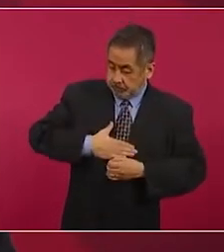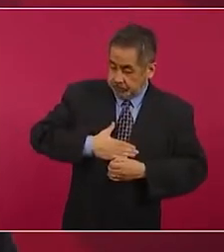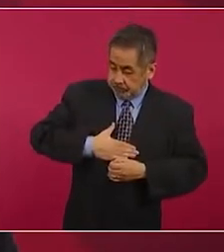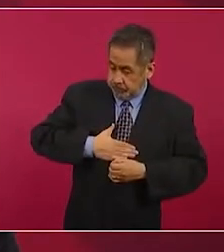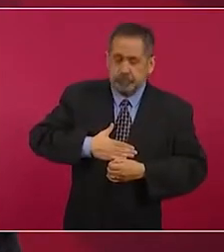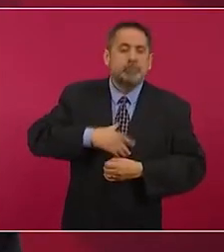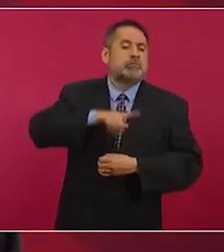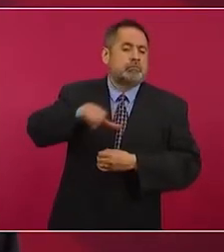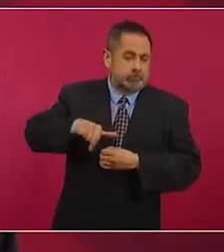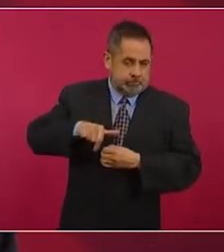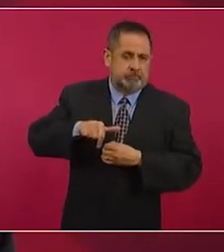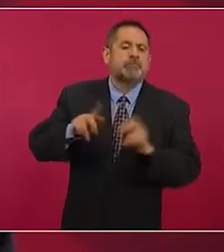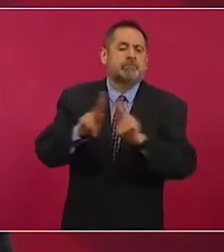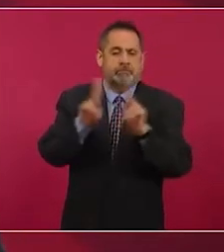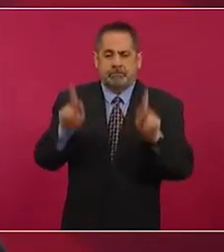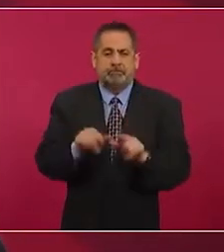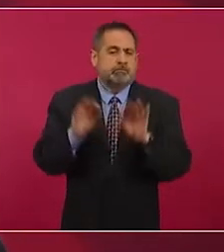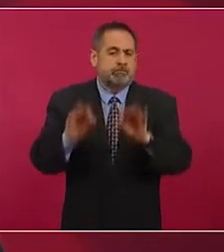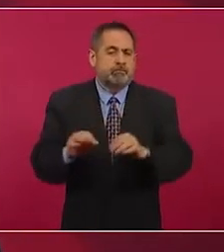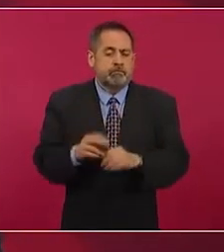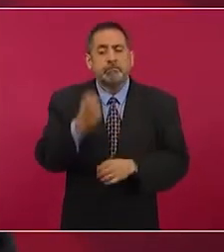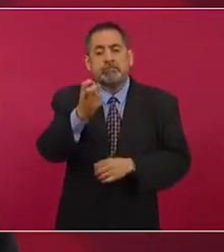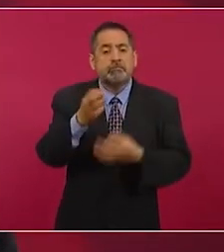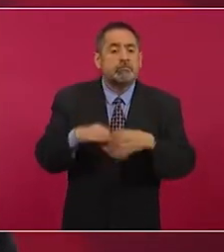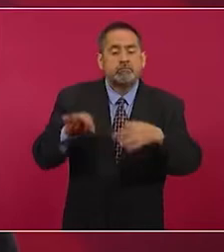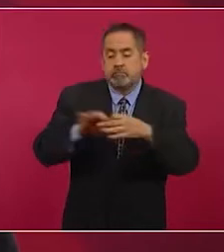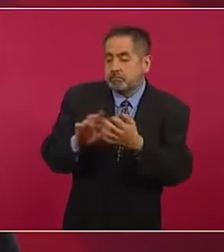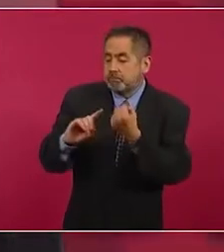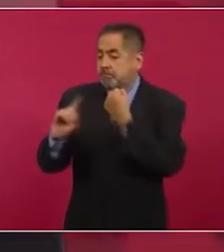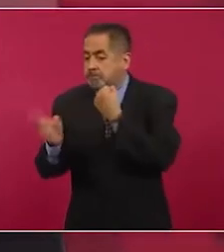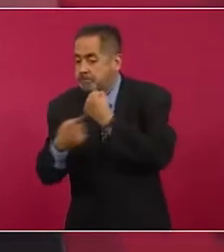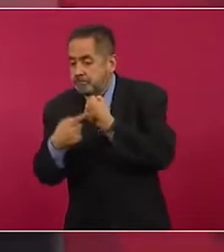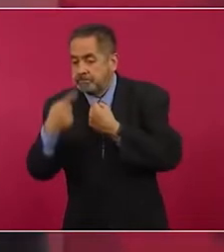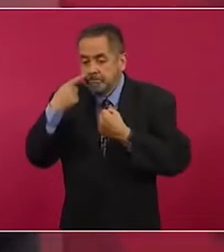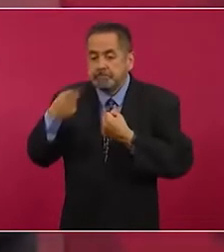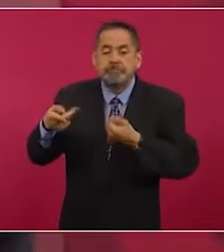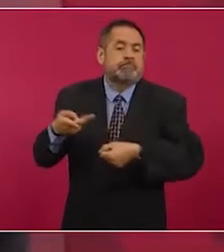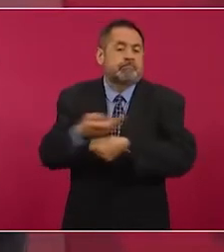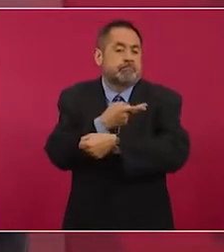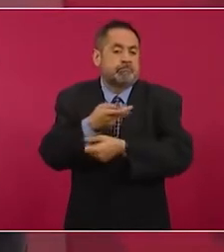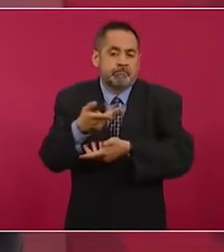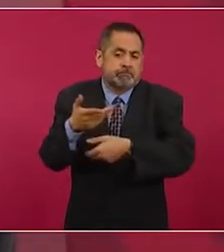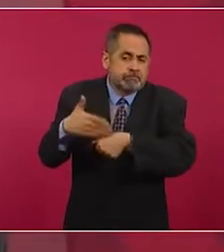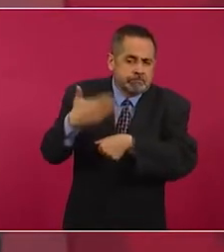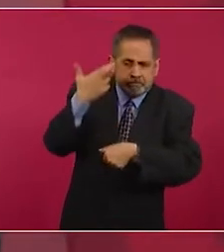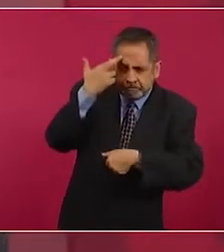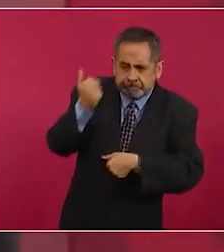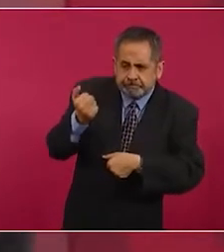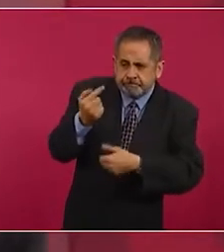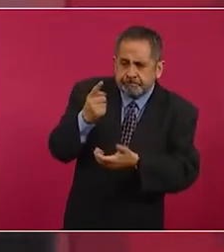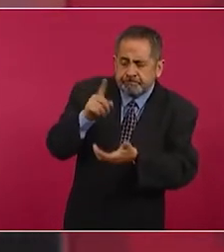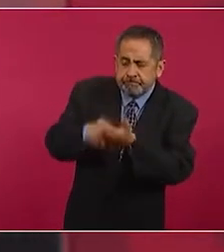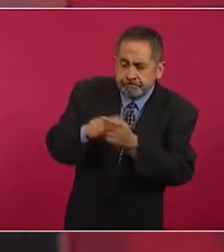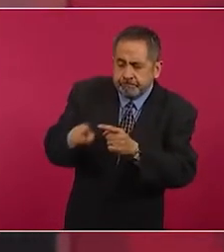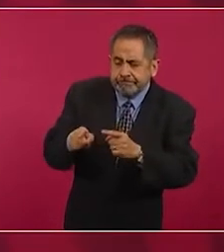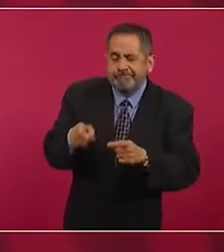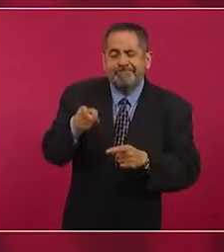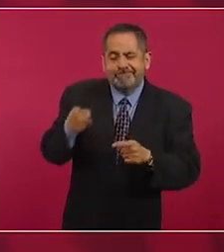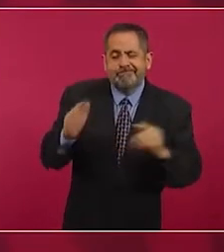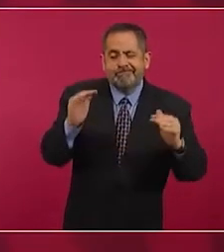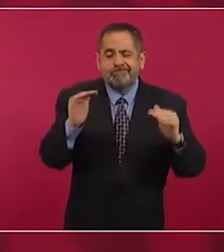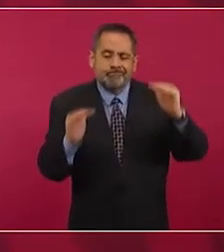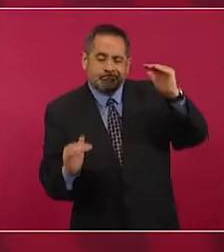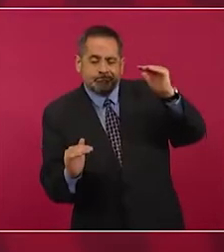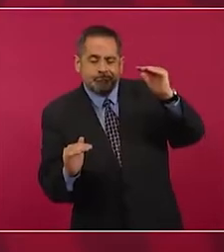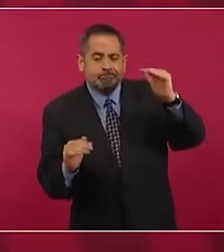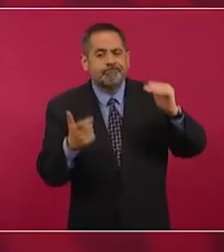Hay que atender las causas. Hay que combatir la desigualdad